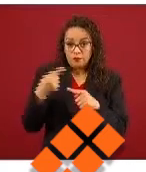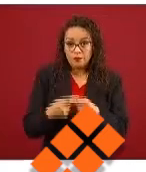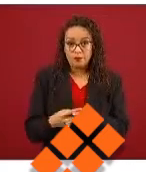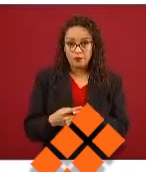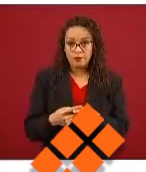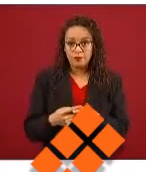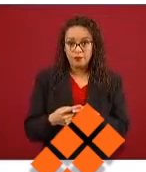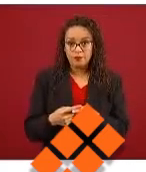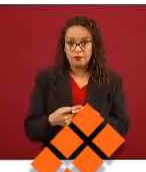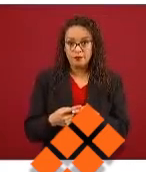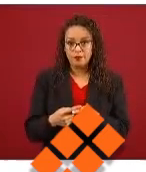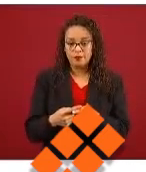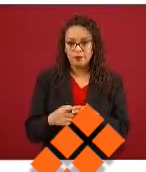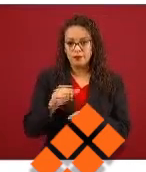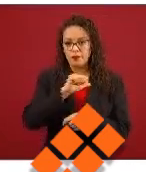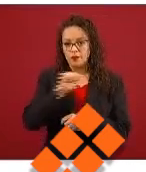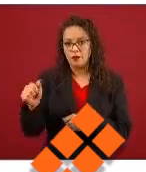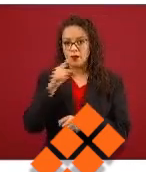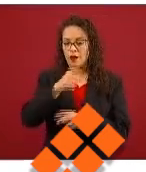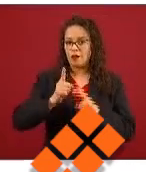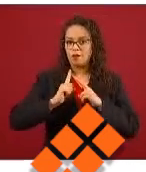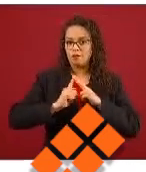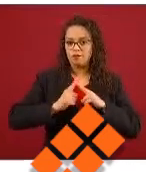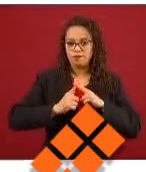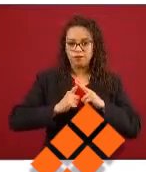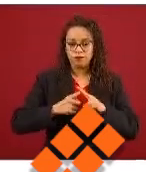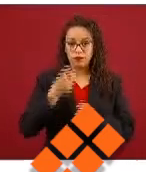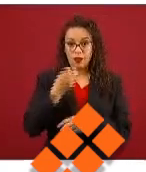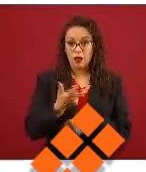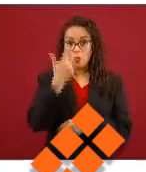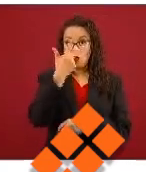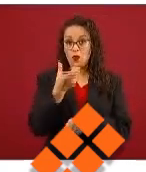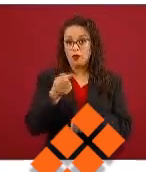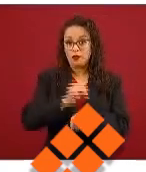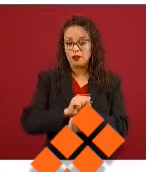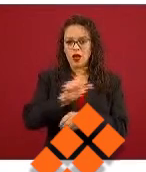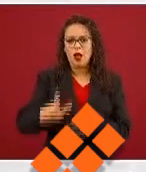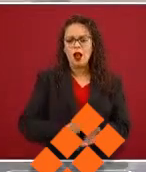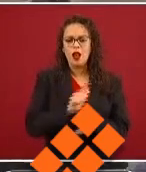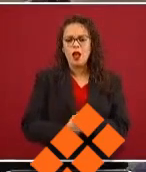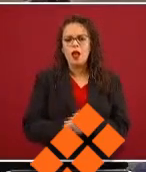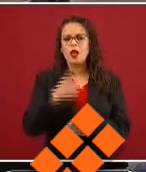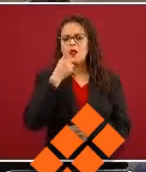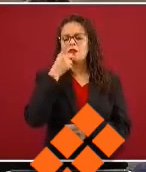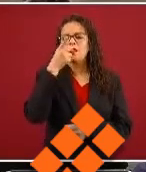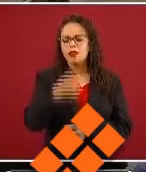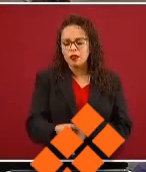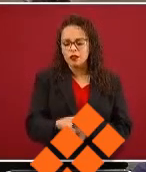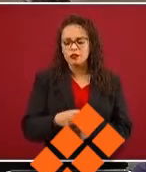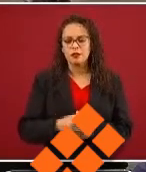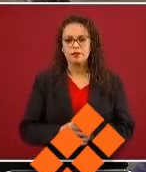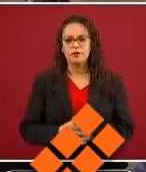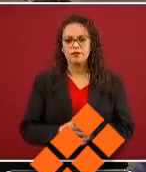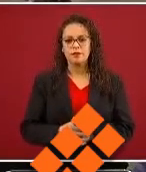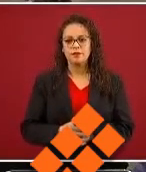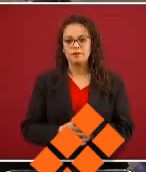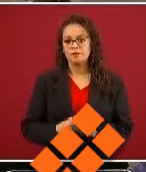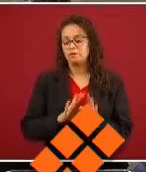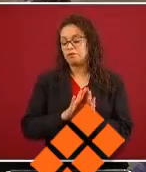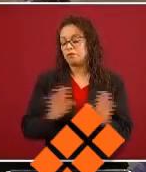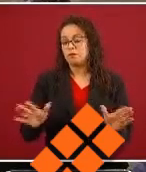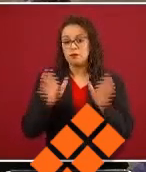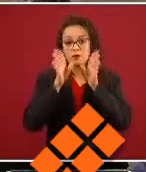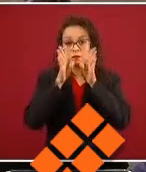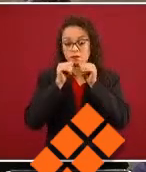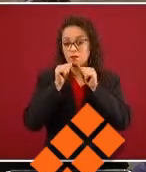la famosa cotización, como no tenían esas 8 semanas, la ley establece que ellos ya no tienen acceso a servicios